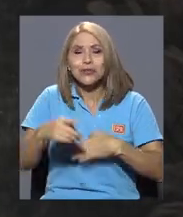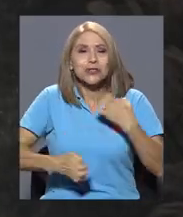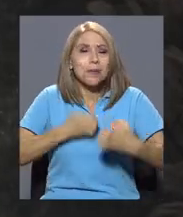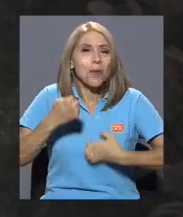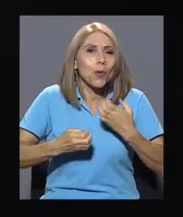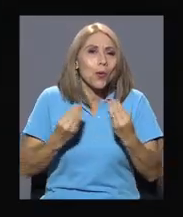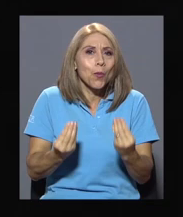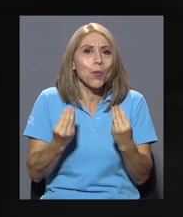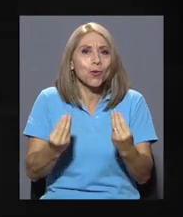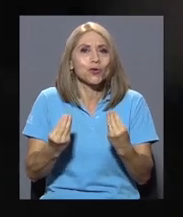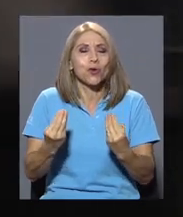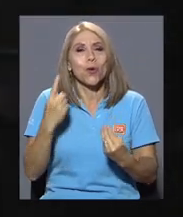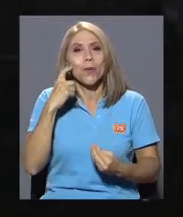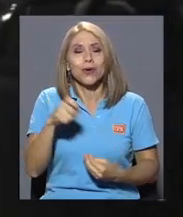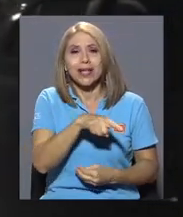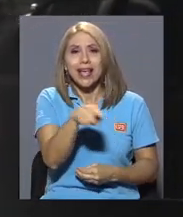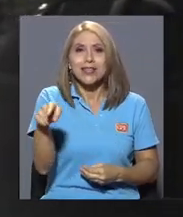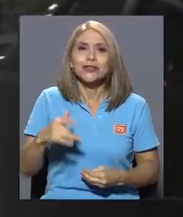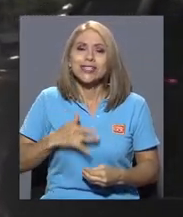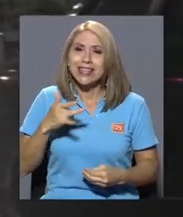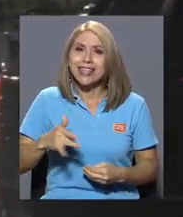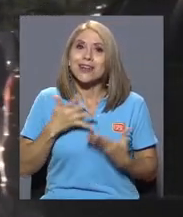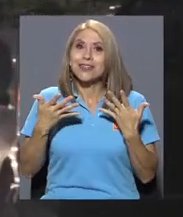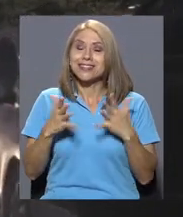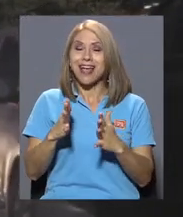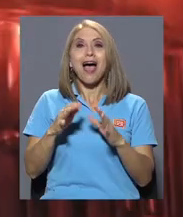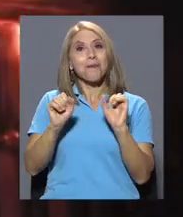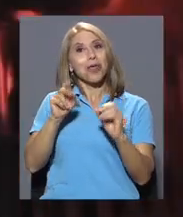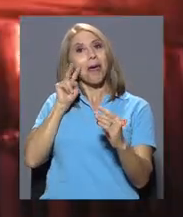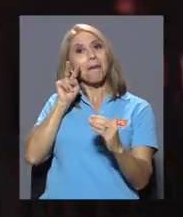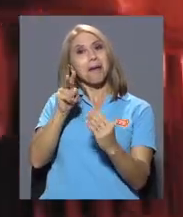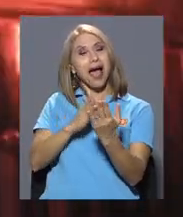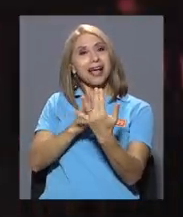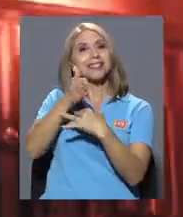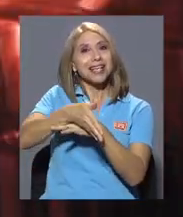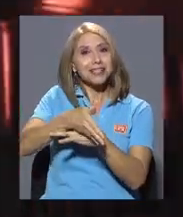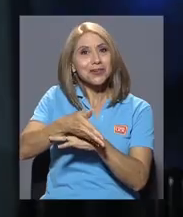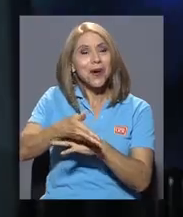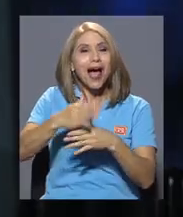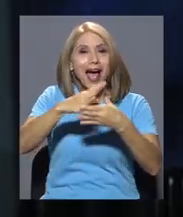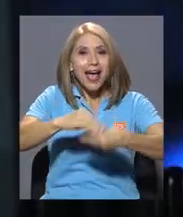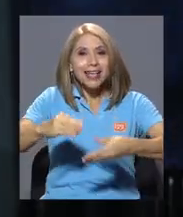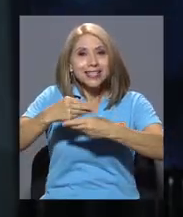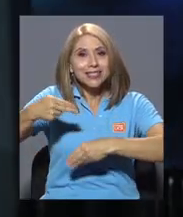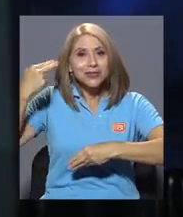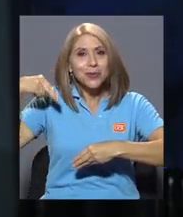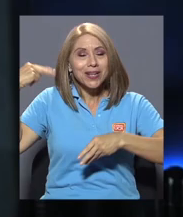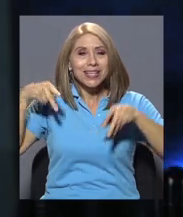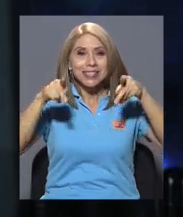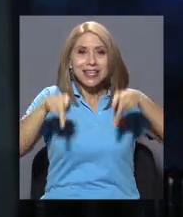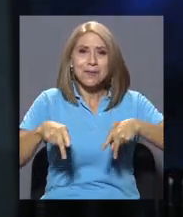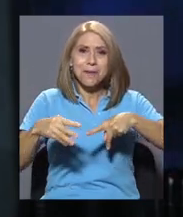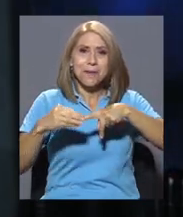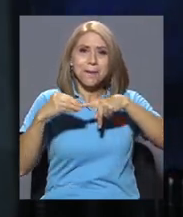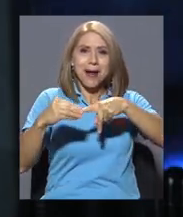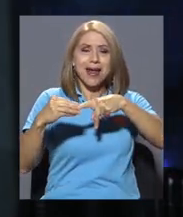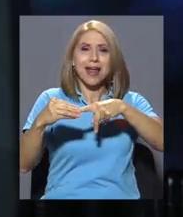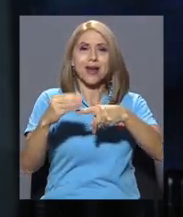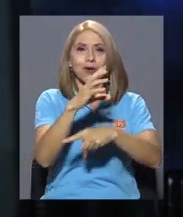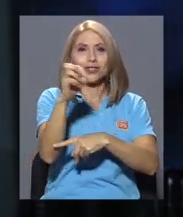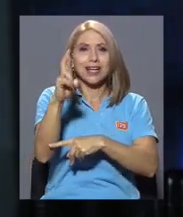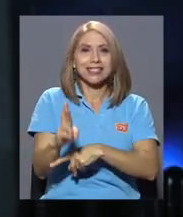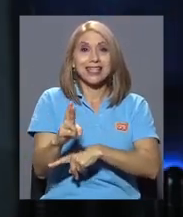mucho porque sintieron que de repente estaban teniendo acceso a historias y personajes costarricenses pero